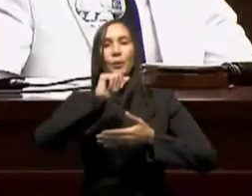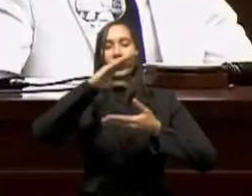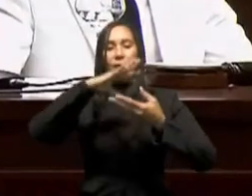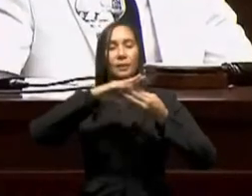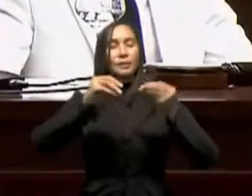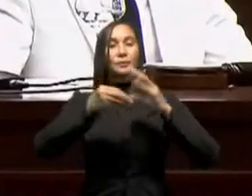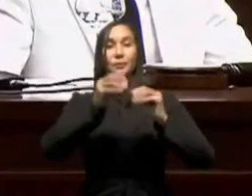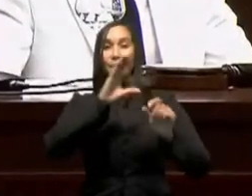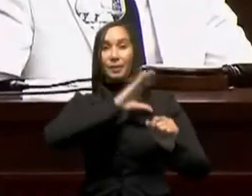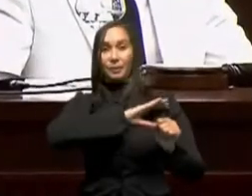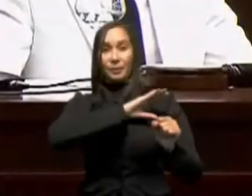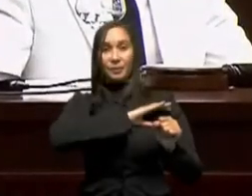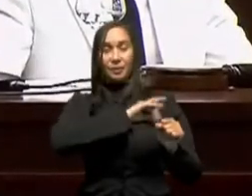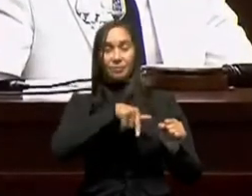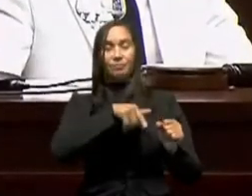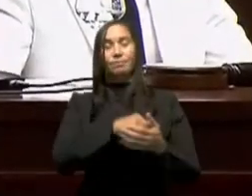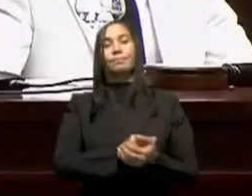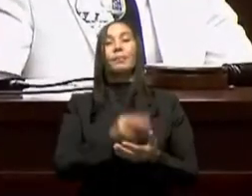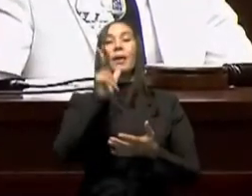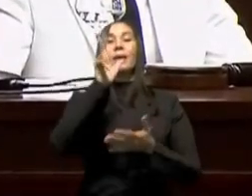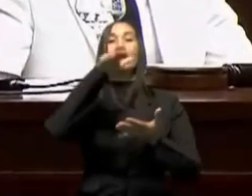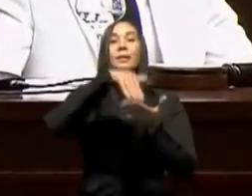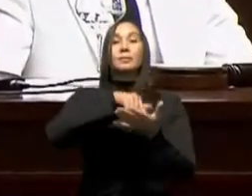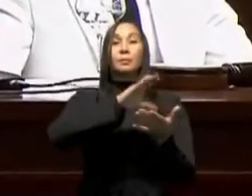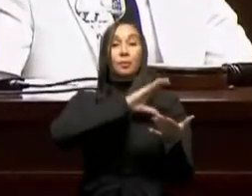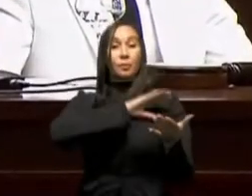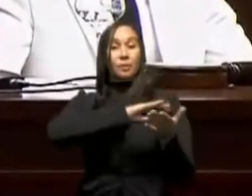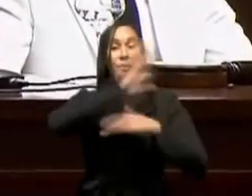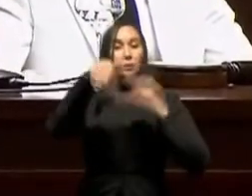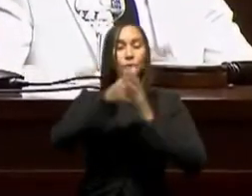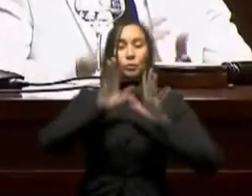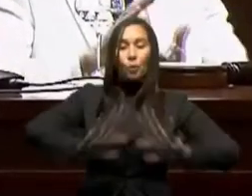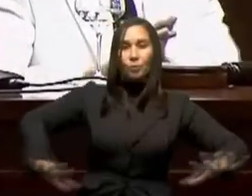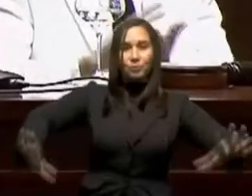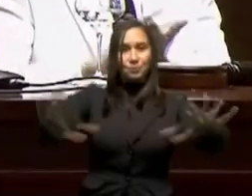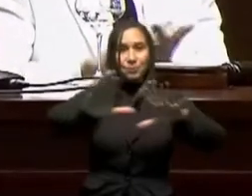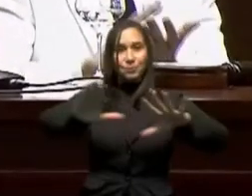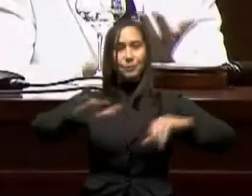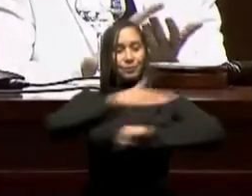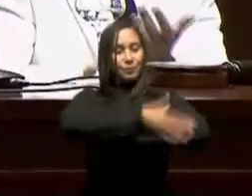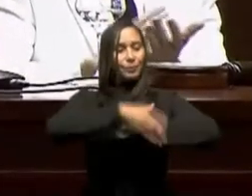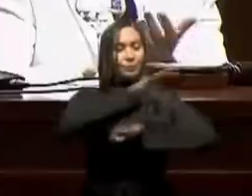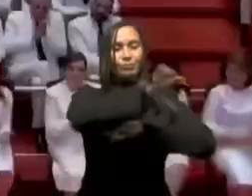de nuestra policía. Más de 3.000 policías en todo el país